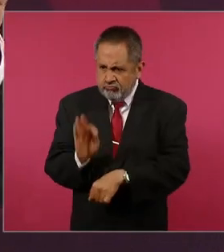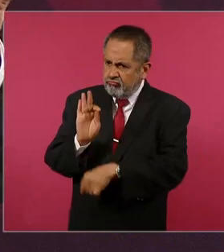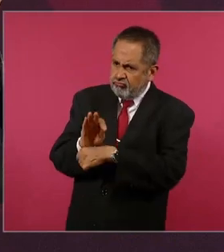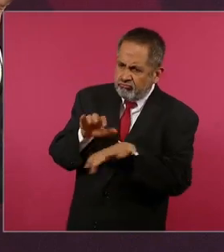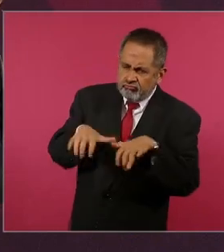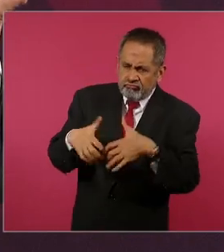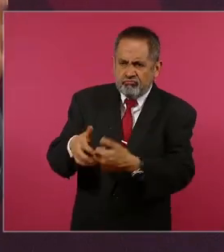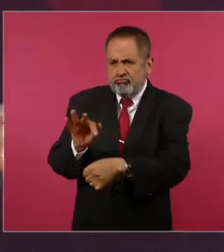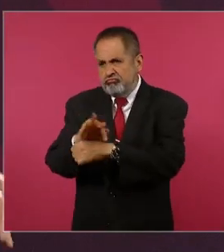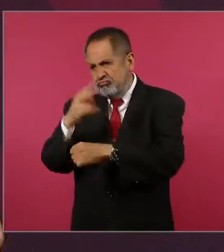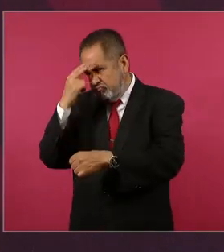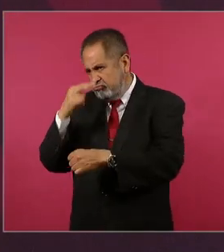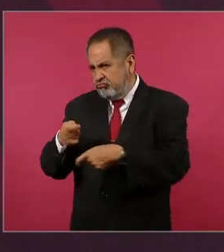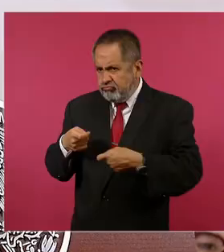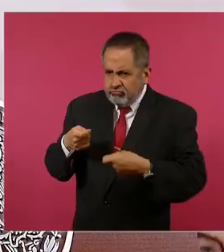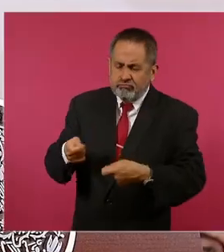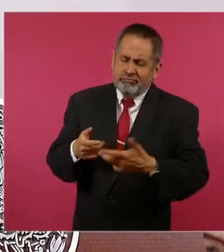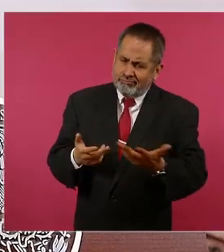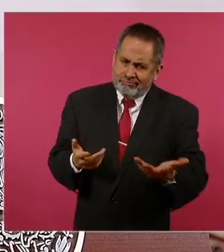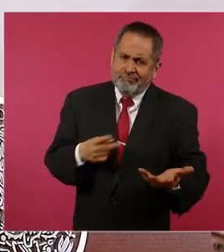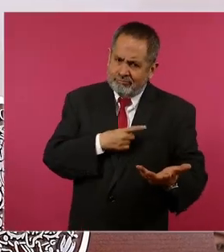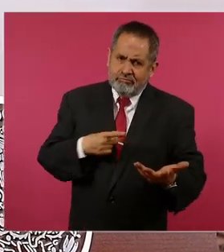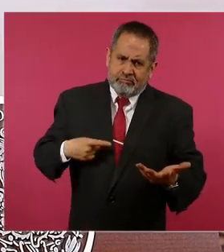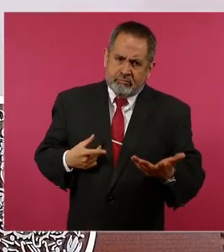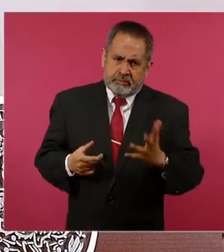a los mexicanos,